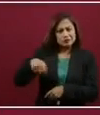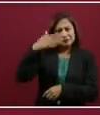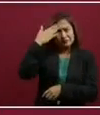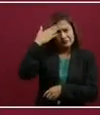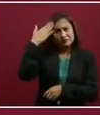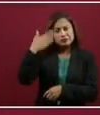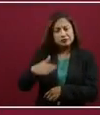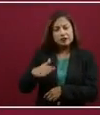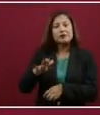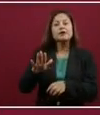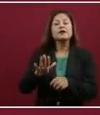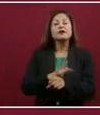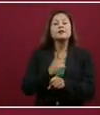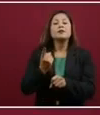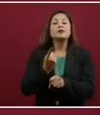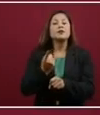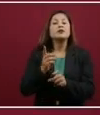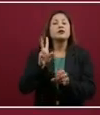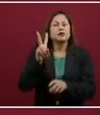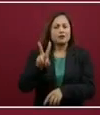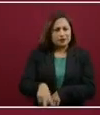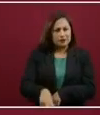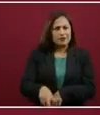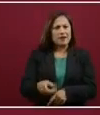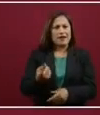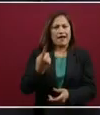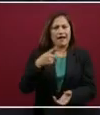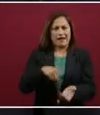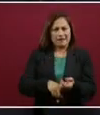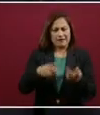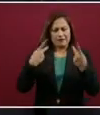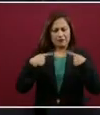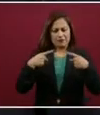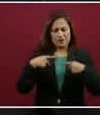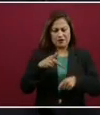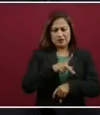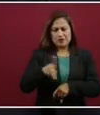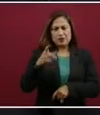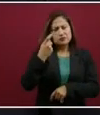hemos dicho varias veces, mucha conciencia ciudadana,